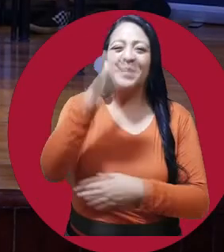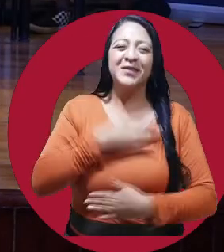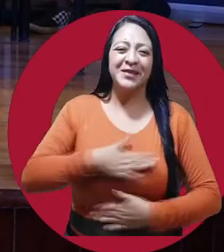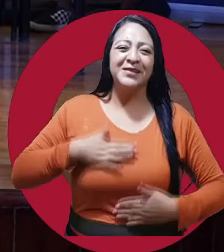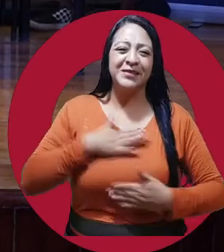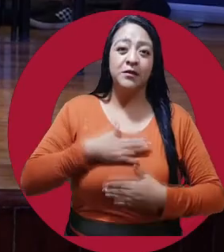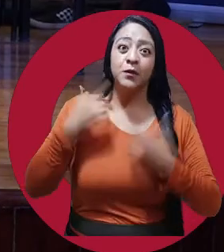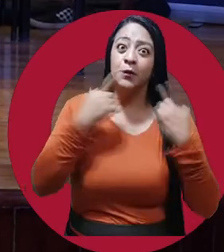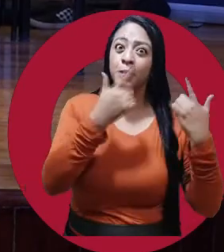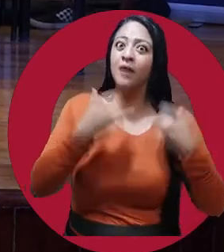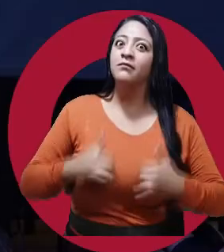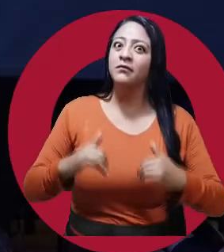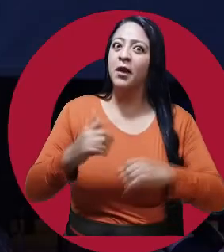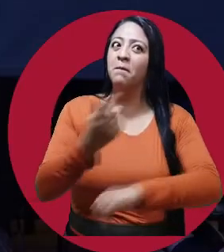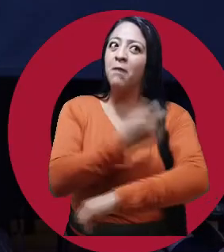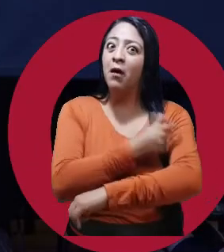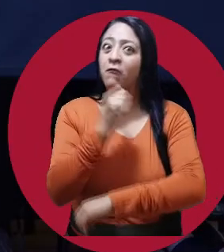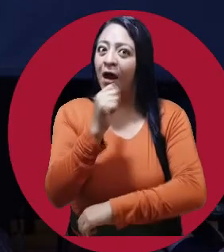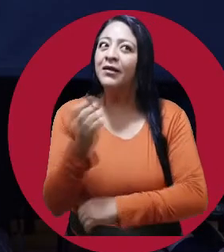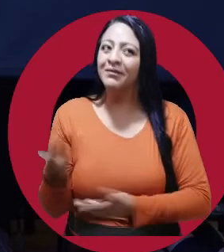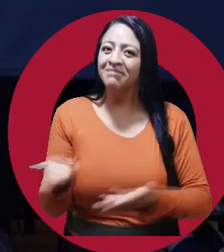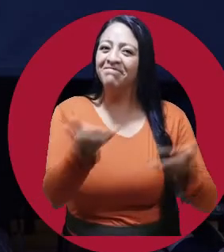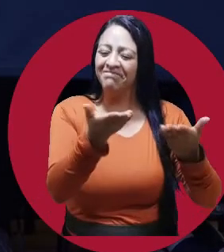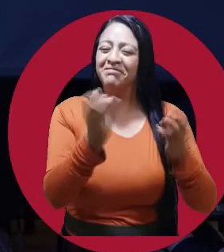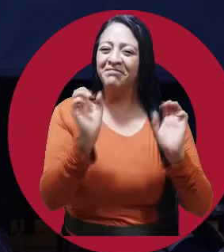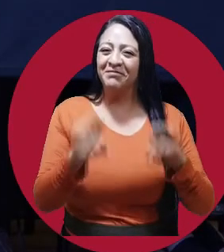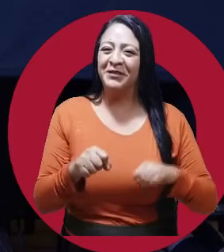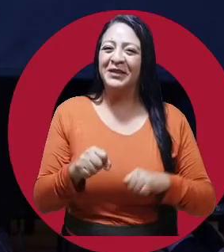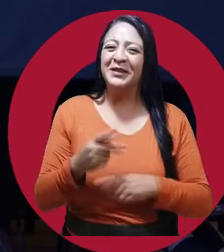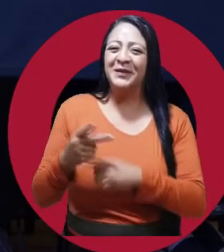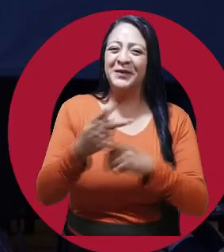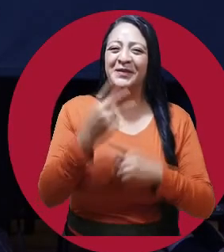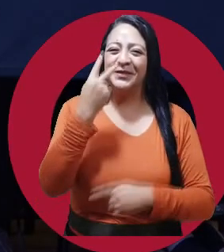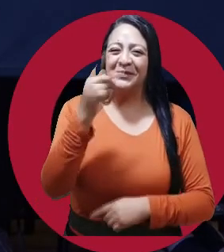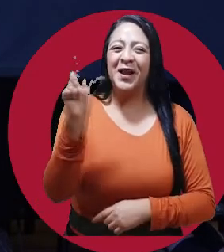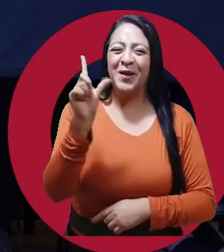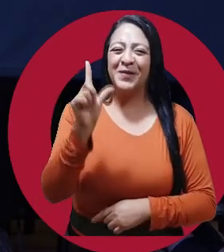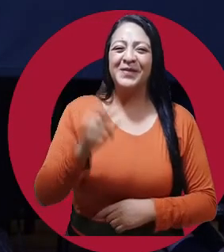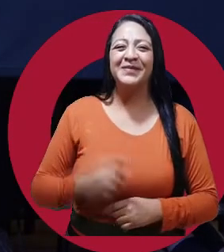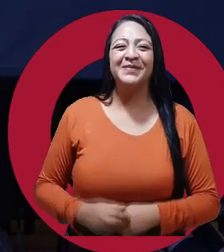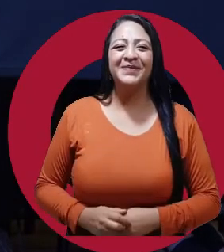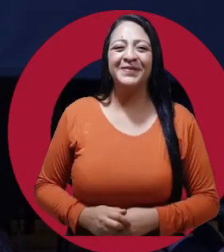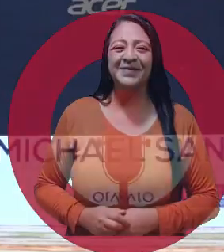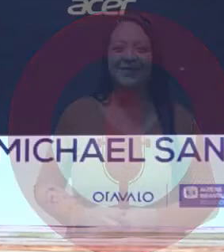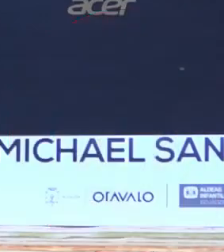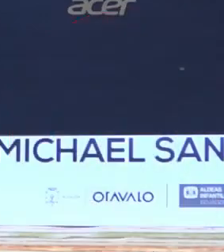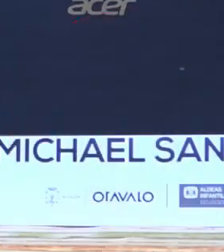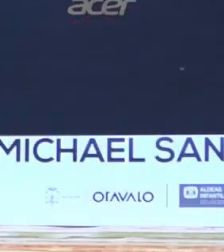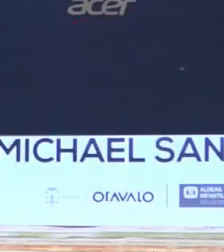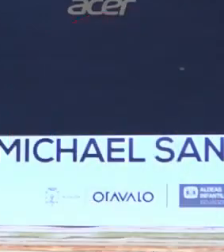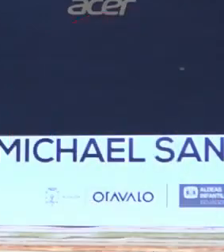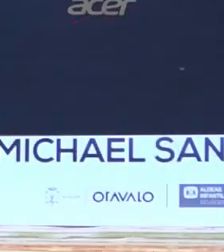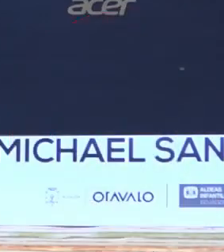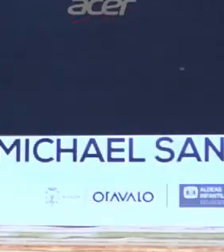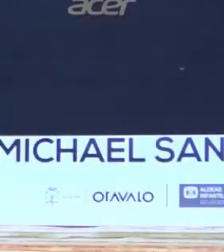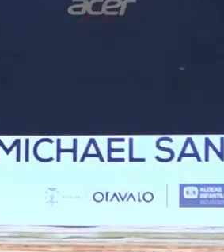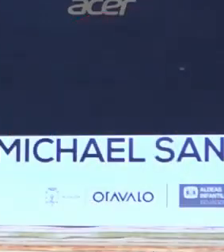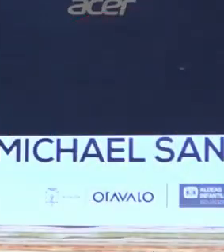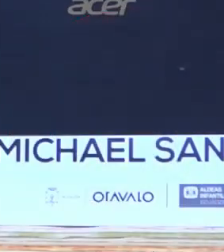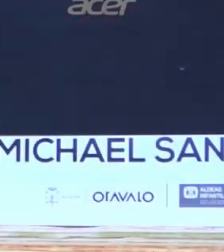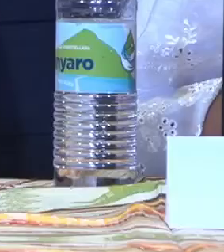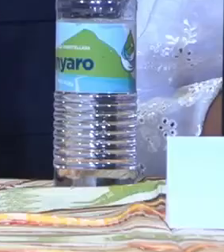semana. No bajen la guardia y a vacunarse quienes todavía no lo han hecho. Que pasen bien y hasta el próximo día lunes. Kushkamanda